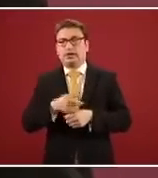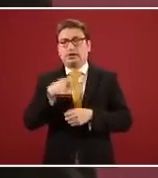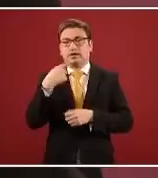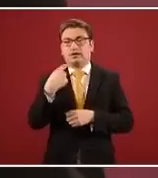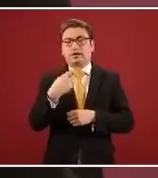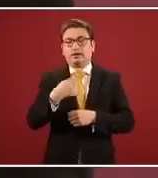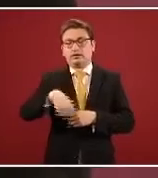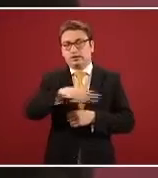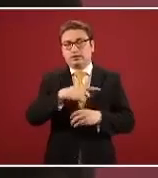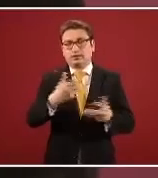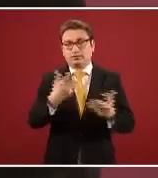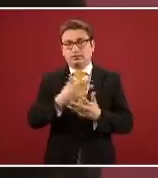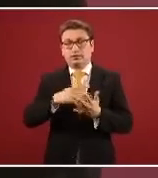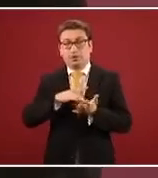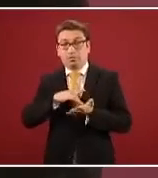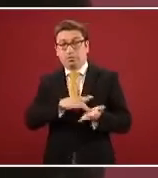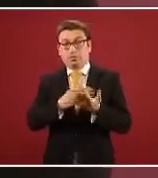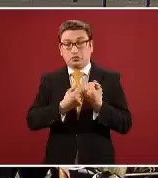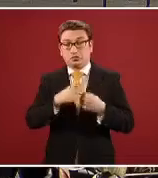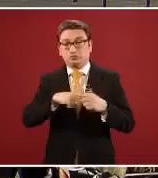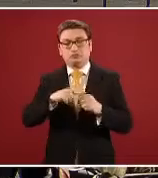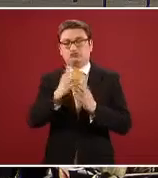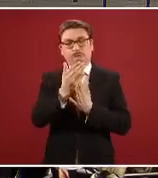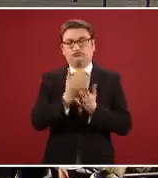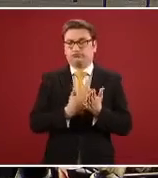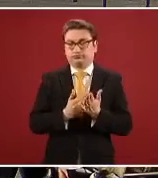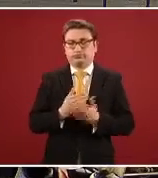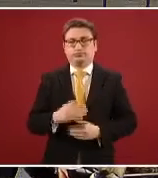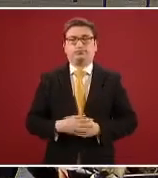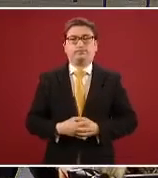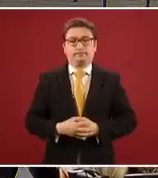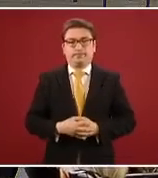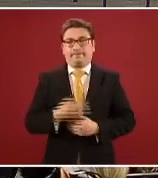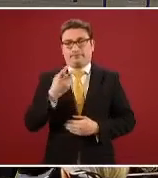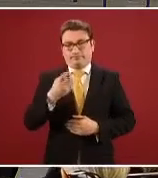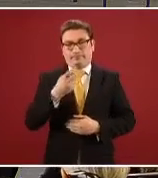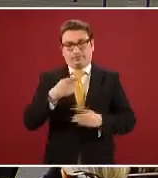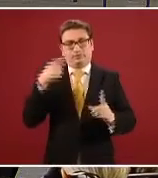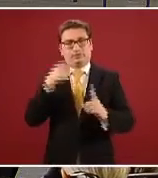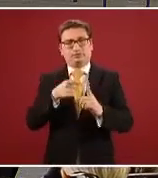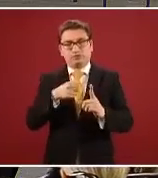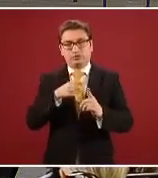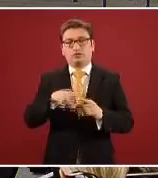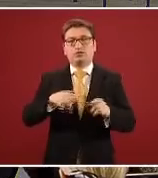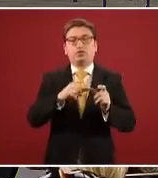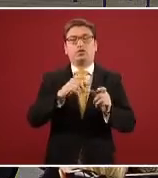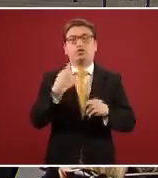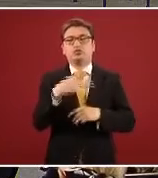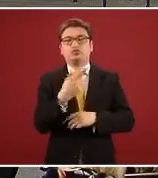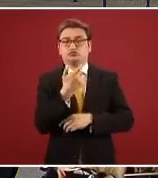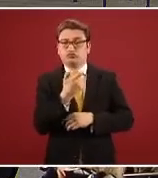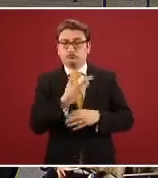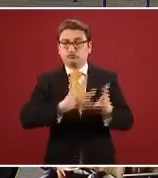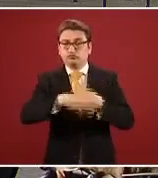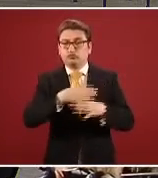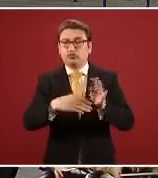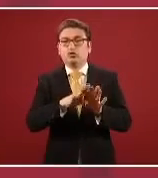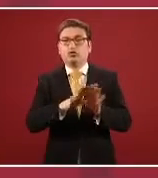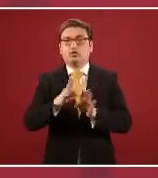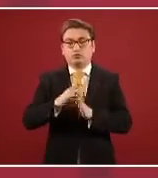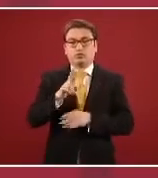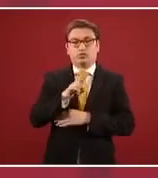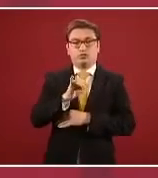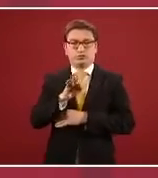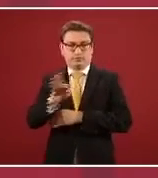el grupo de apoyo social que puedan tener esos grupos delincuenciales. En el tema específico el combate a las estructuras financieras. El objetivo de la Unidad de